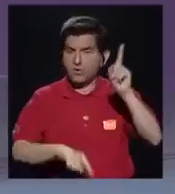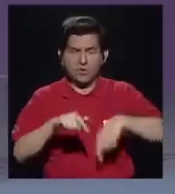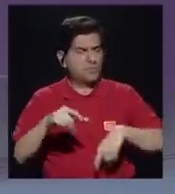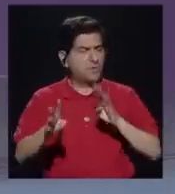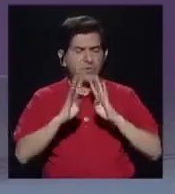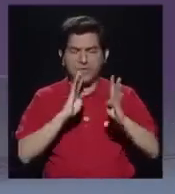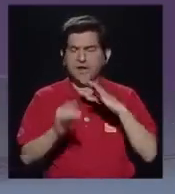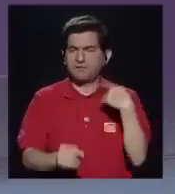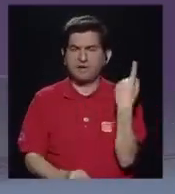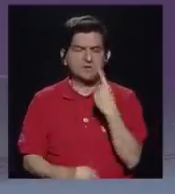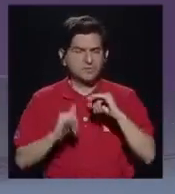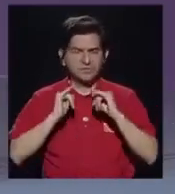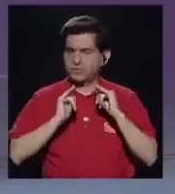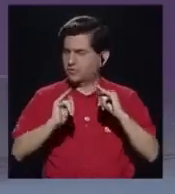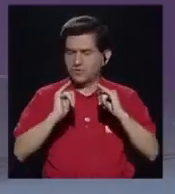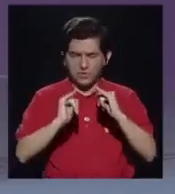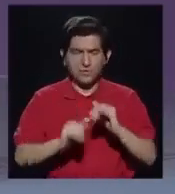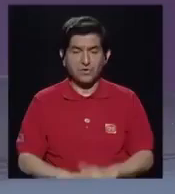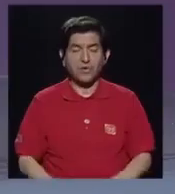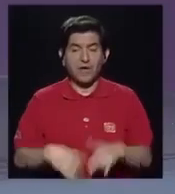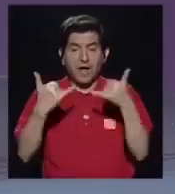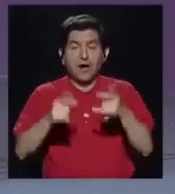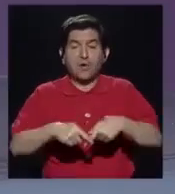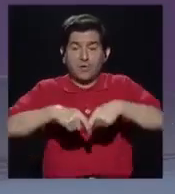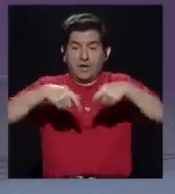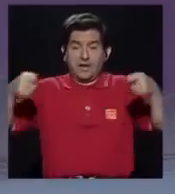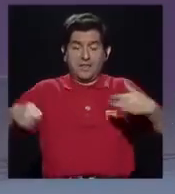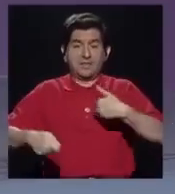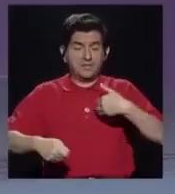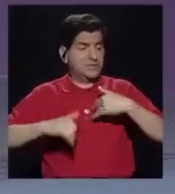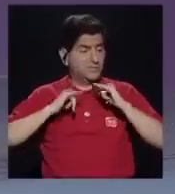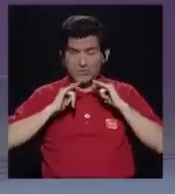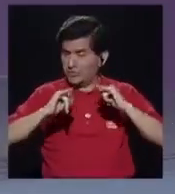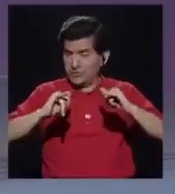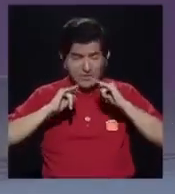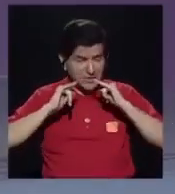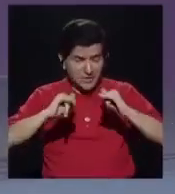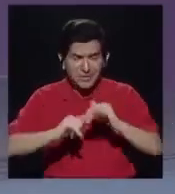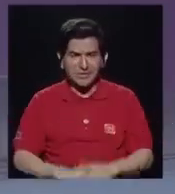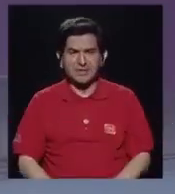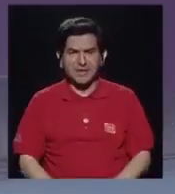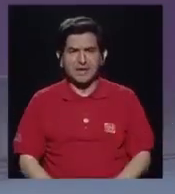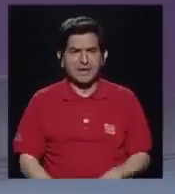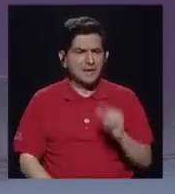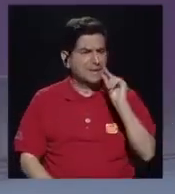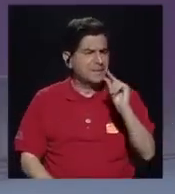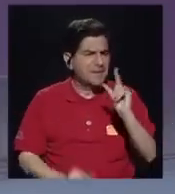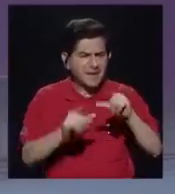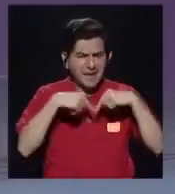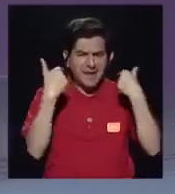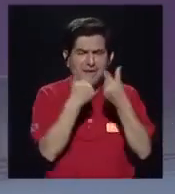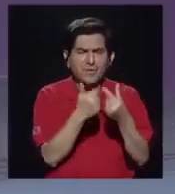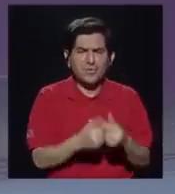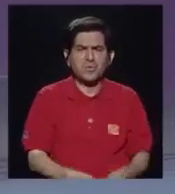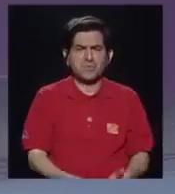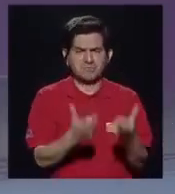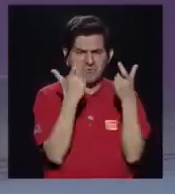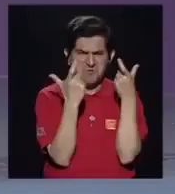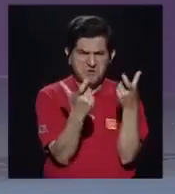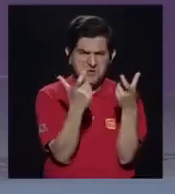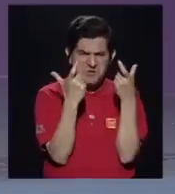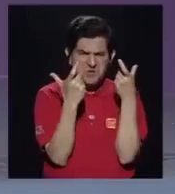desigualdad ya es una desigualdad de tal magnitud O sea la El pequeño grupo de ricos tiene